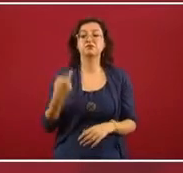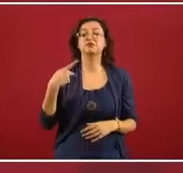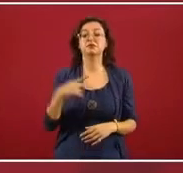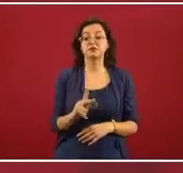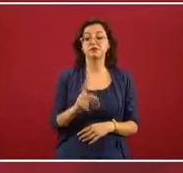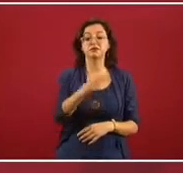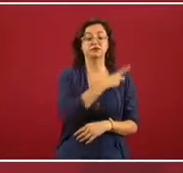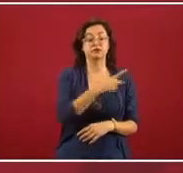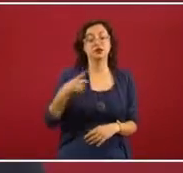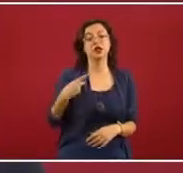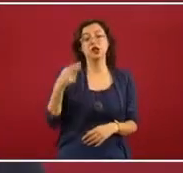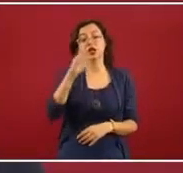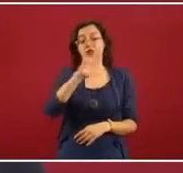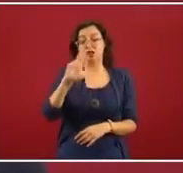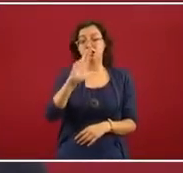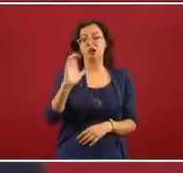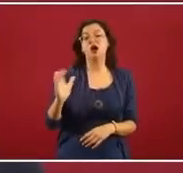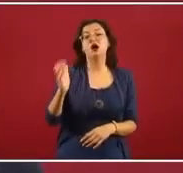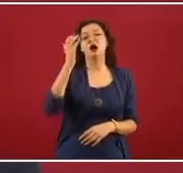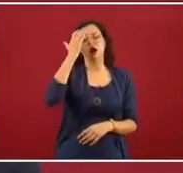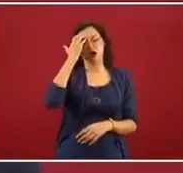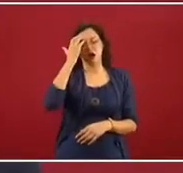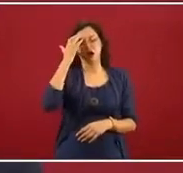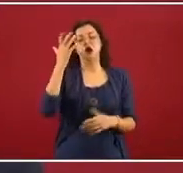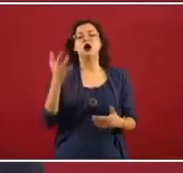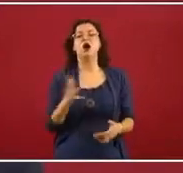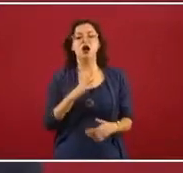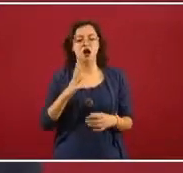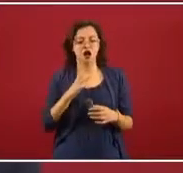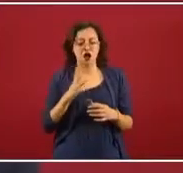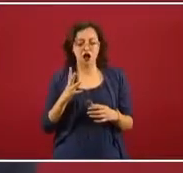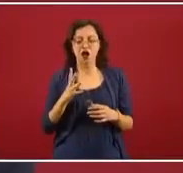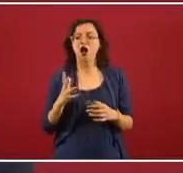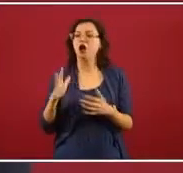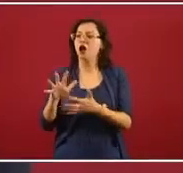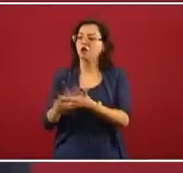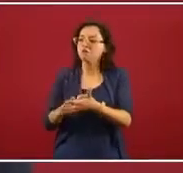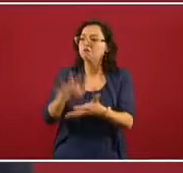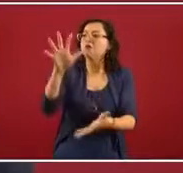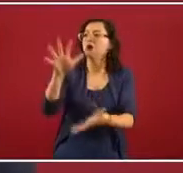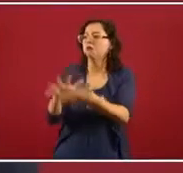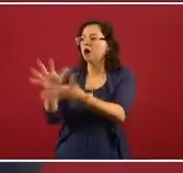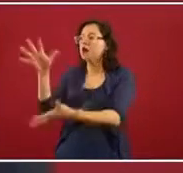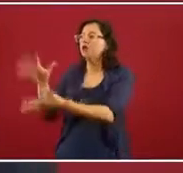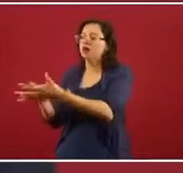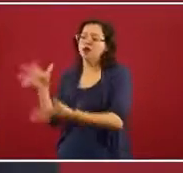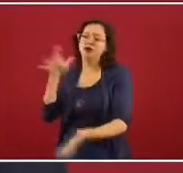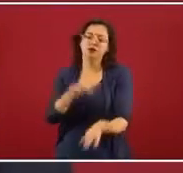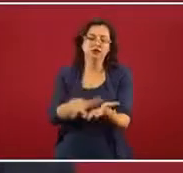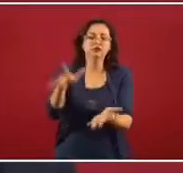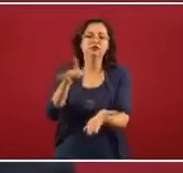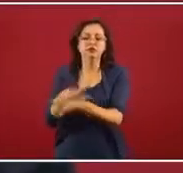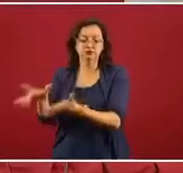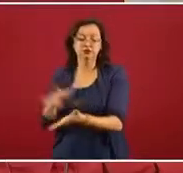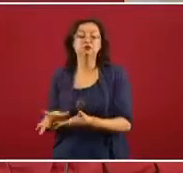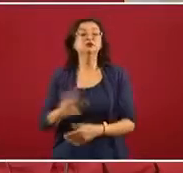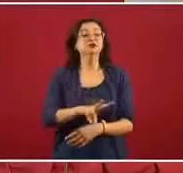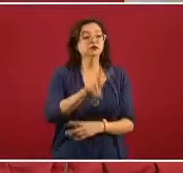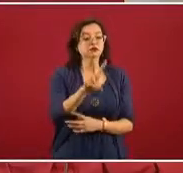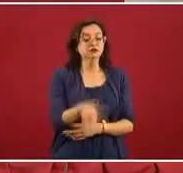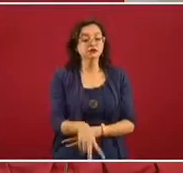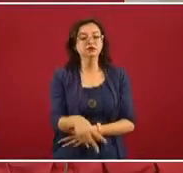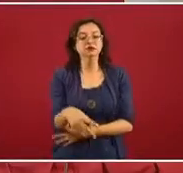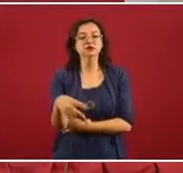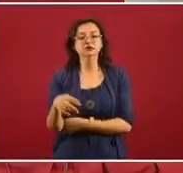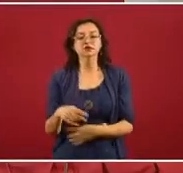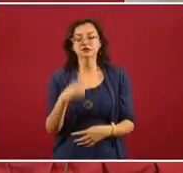reconocer que hay una gran solidaridad de la mayoría de los proveedores y de los comerciantes. Hay que reconocerlo. Y lo quiero